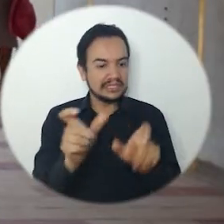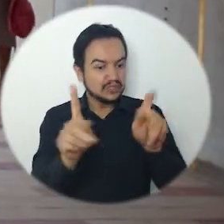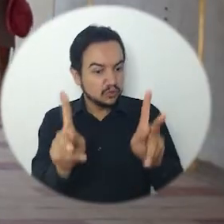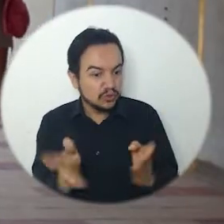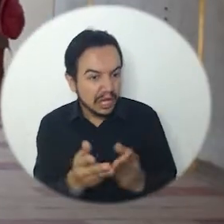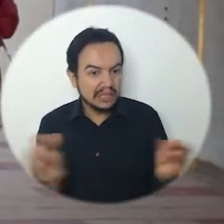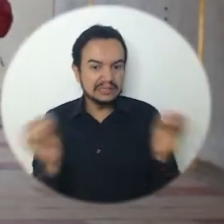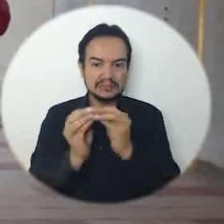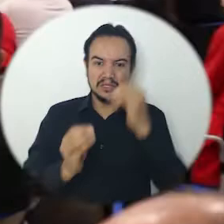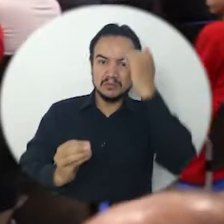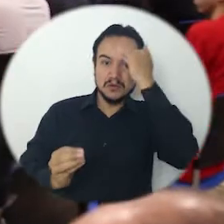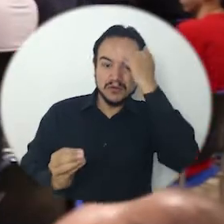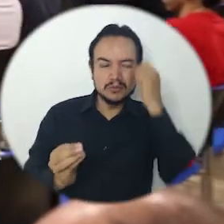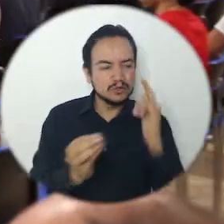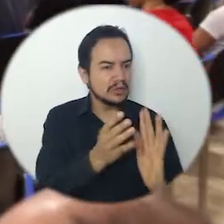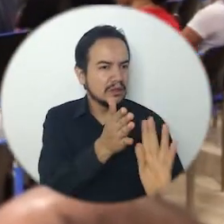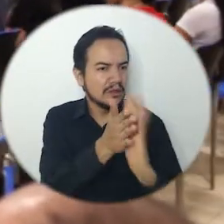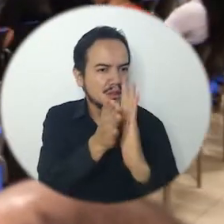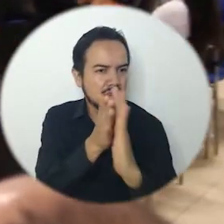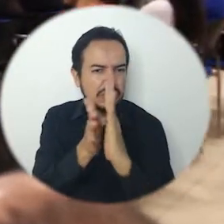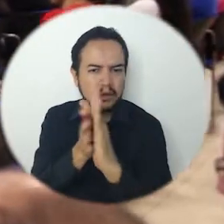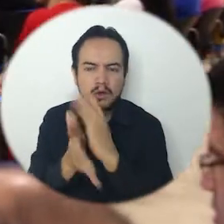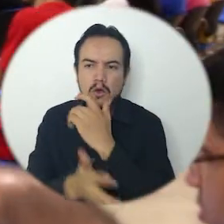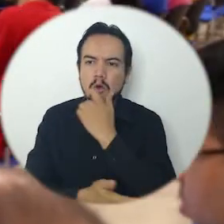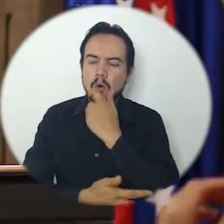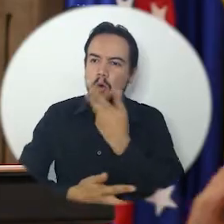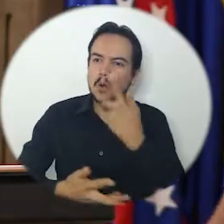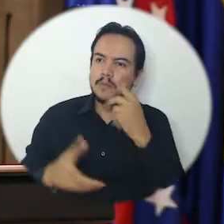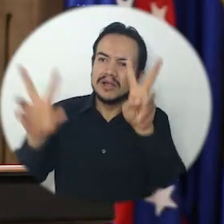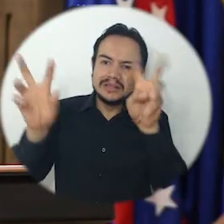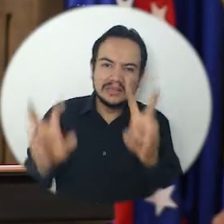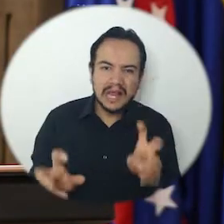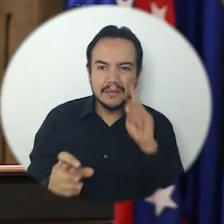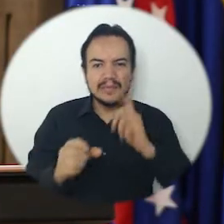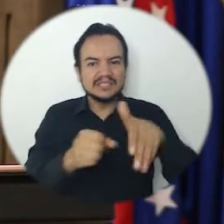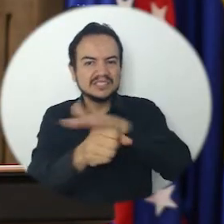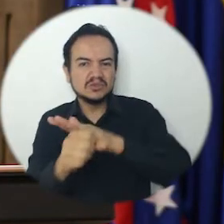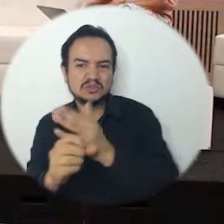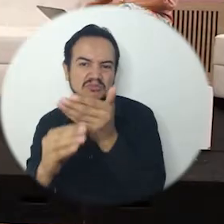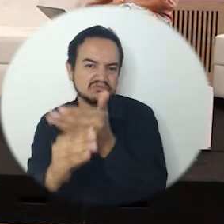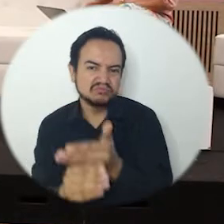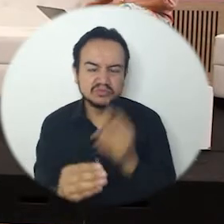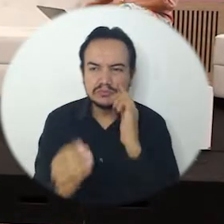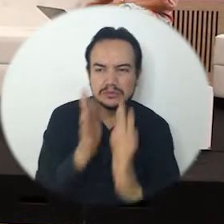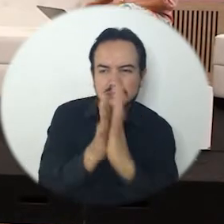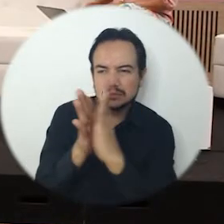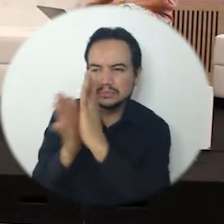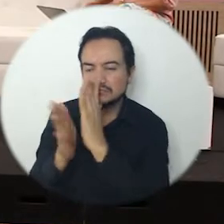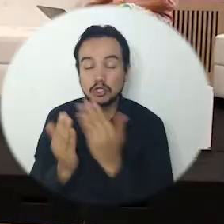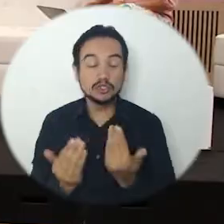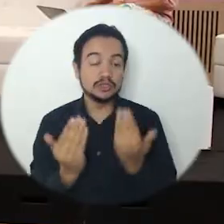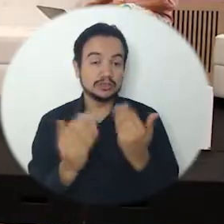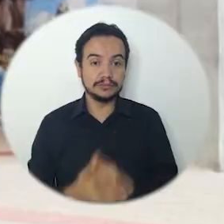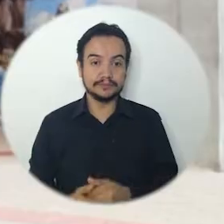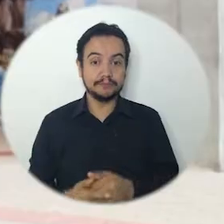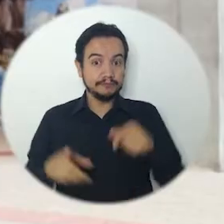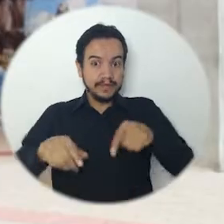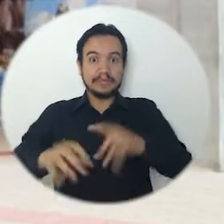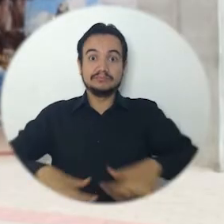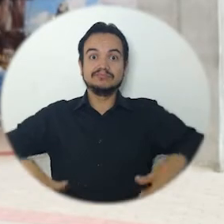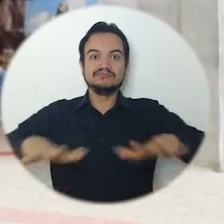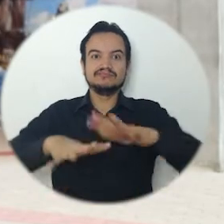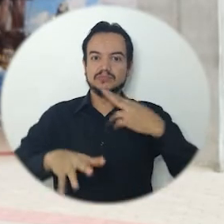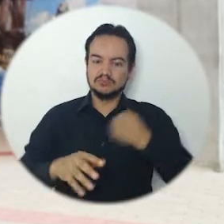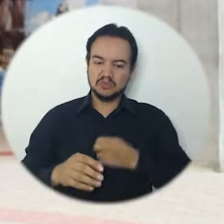fin de que podamos conocer esas miradas frente a cada uno de los temas y problemáticas de coyuntura. En el marco de esta